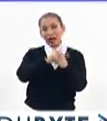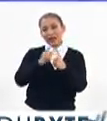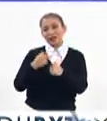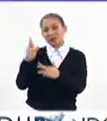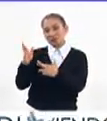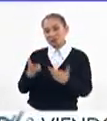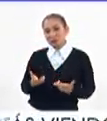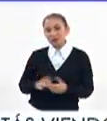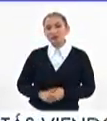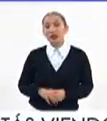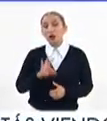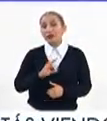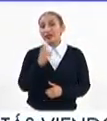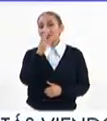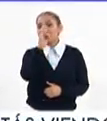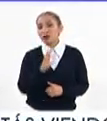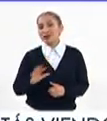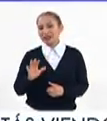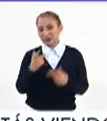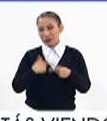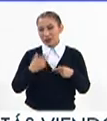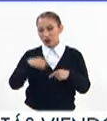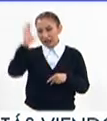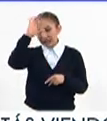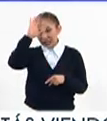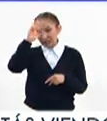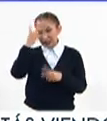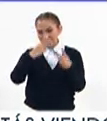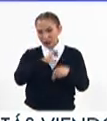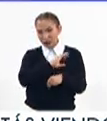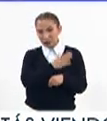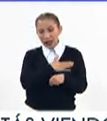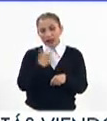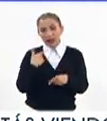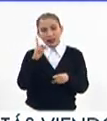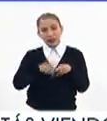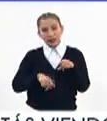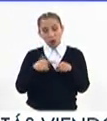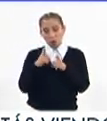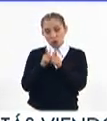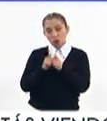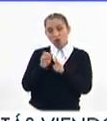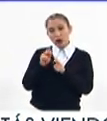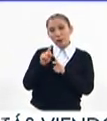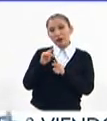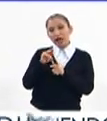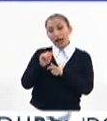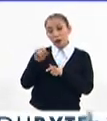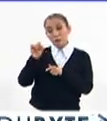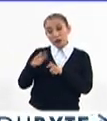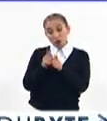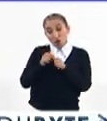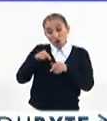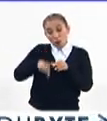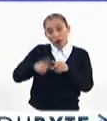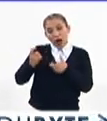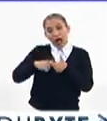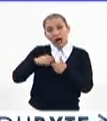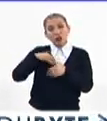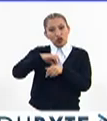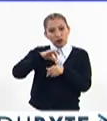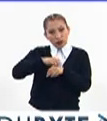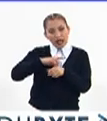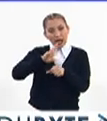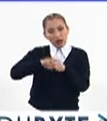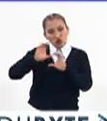los recibió. El 43% de los científicos exiliados combatieron en el bando republicano. En ese colectivo se incluyen